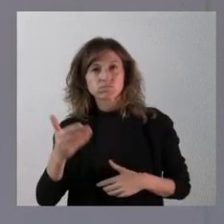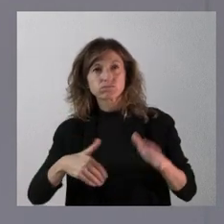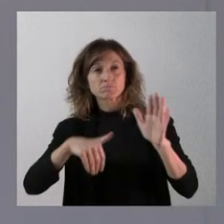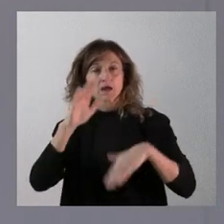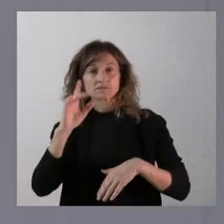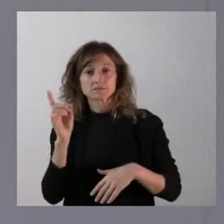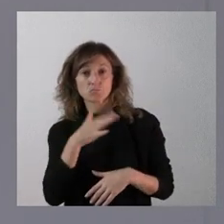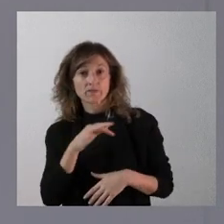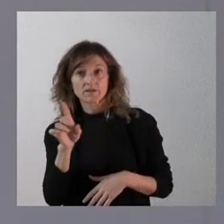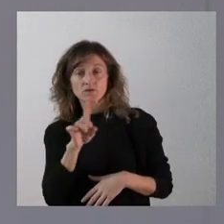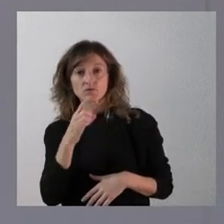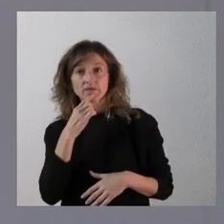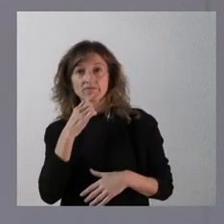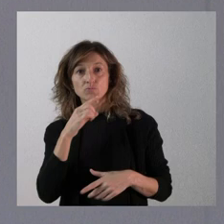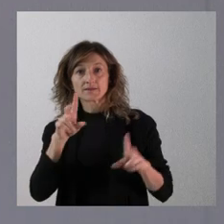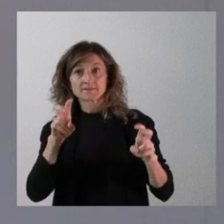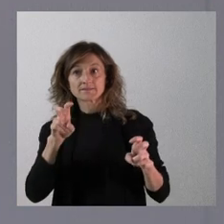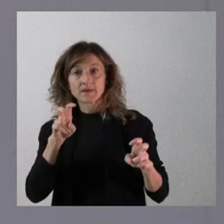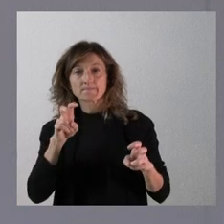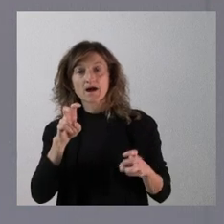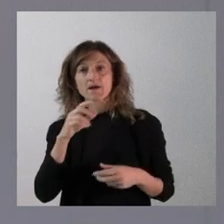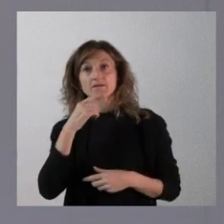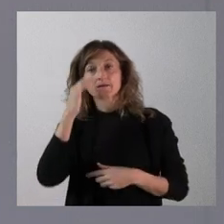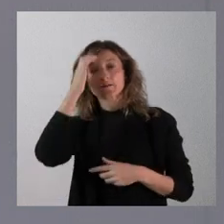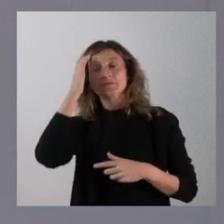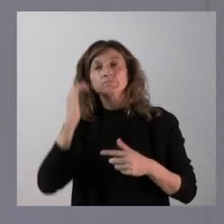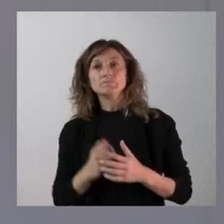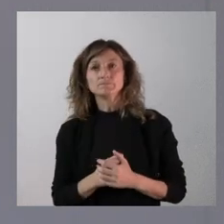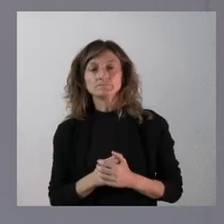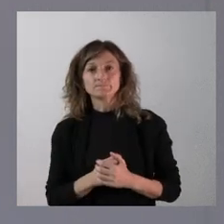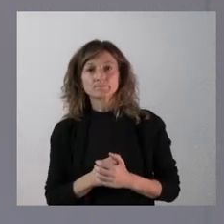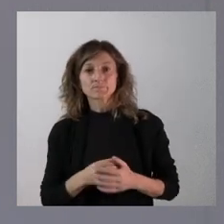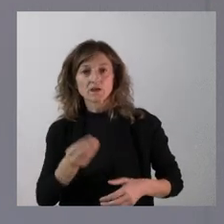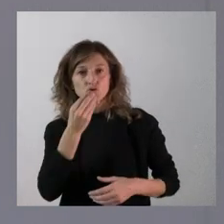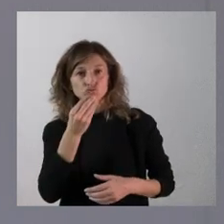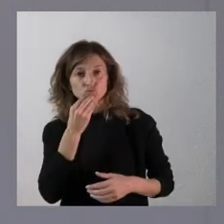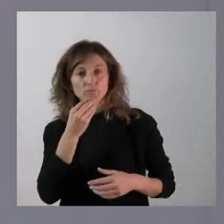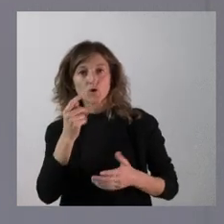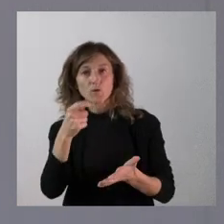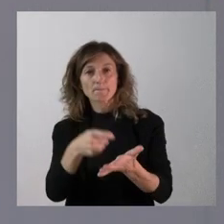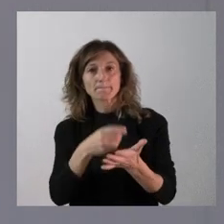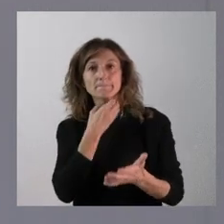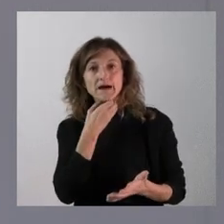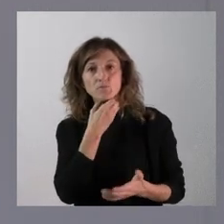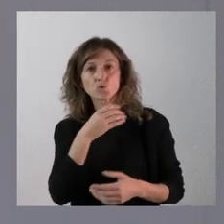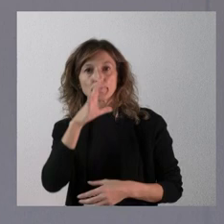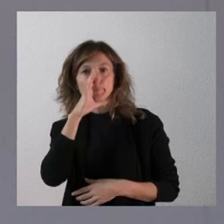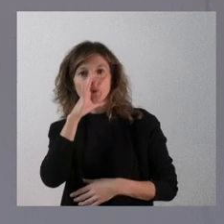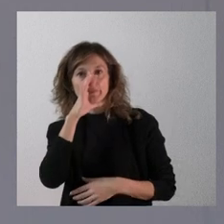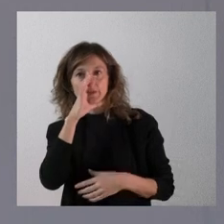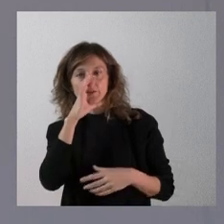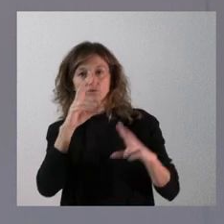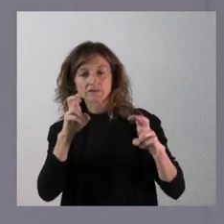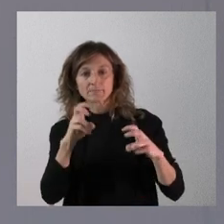hablamos de la apicultura para puesta de consumo los pavos el Porcino solamente en el caso de